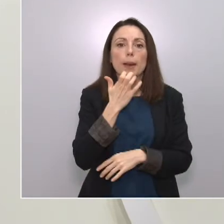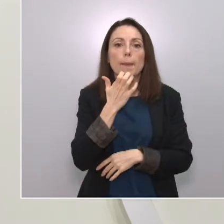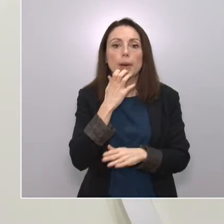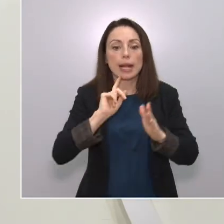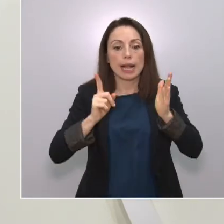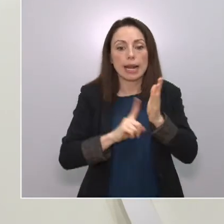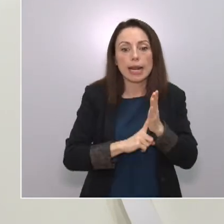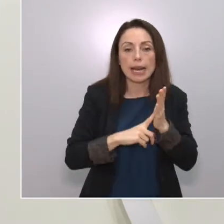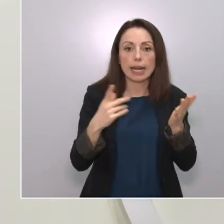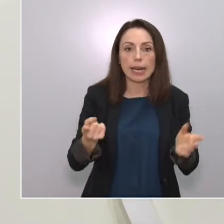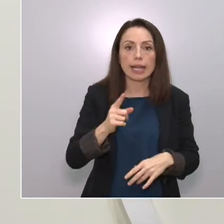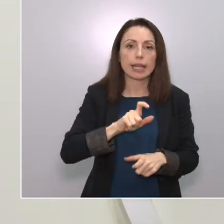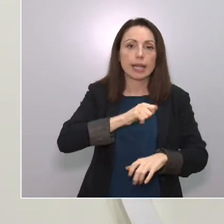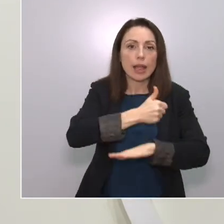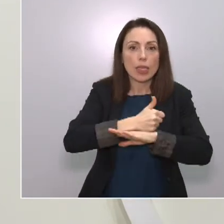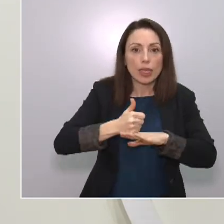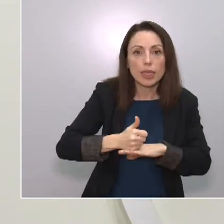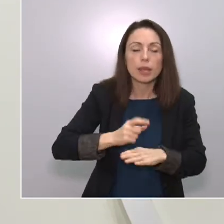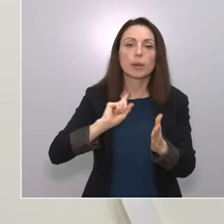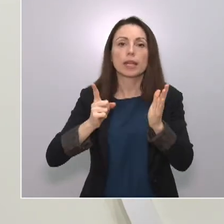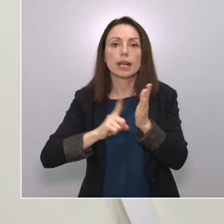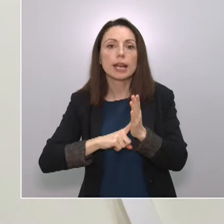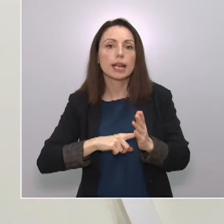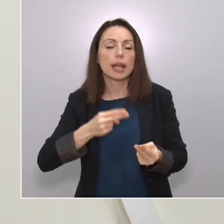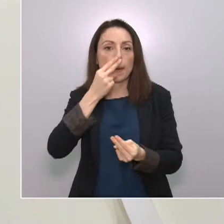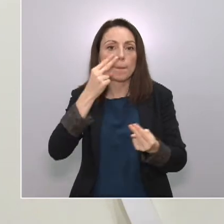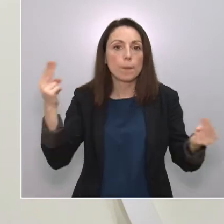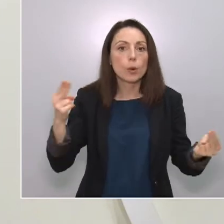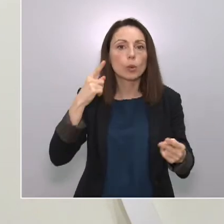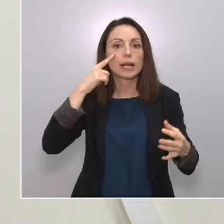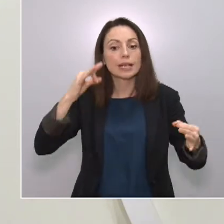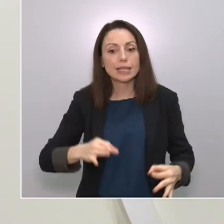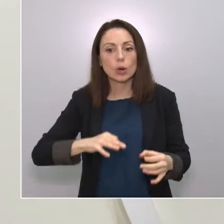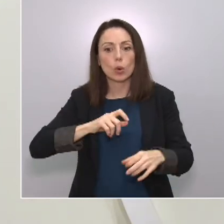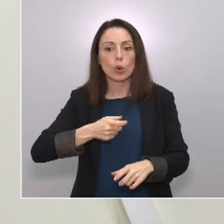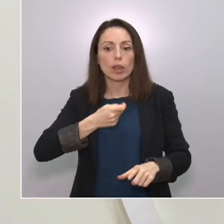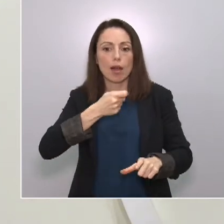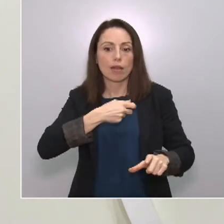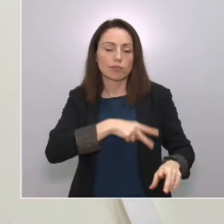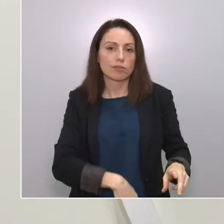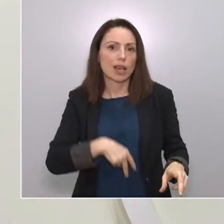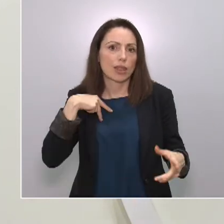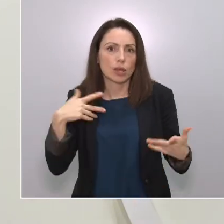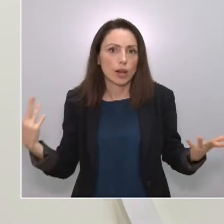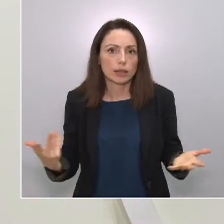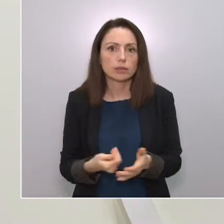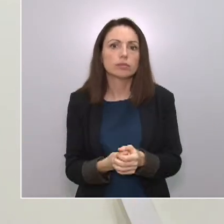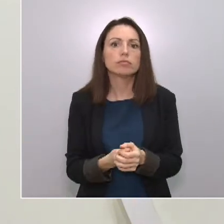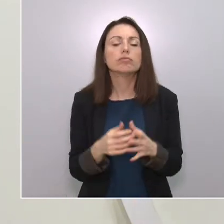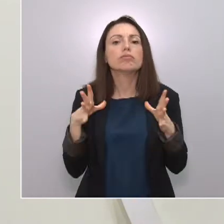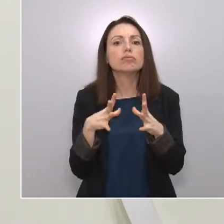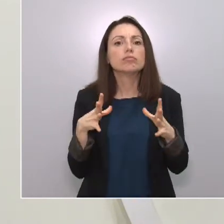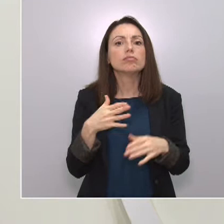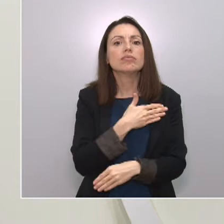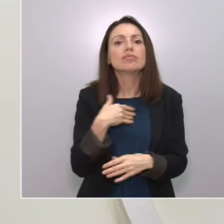o de la Ley de Salud Pública, por ejemplo, de la Ley de Seguridad Nacional. En cualquier caso, creo que lo deseable es que el